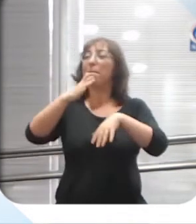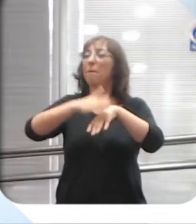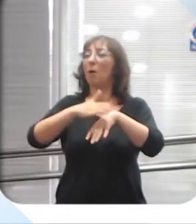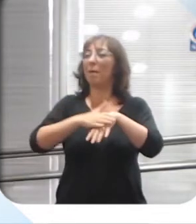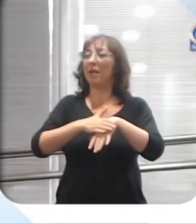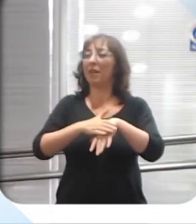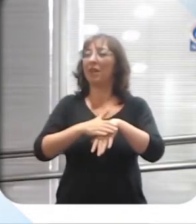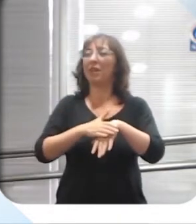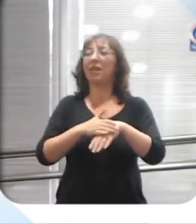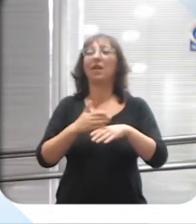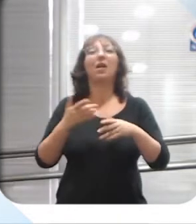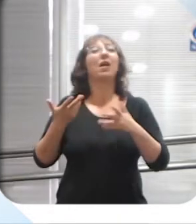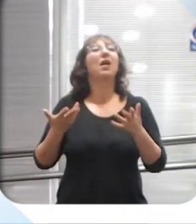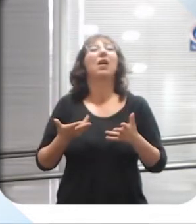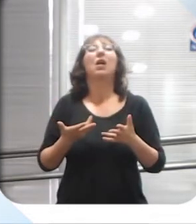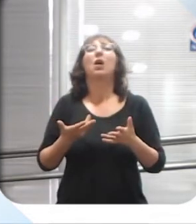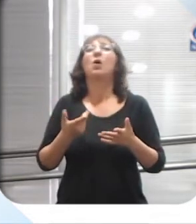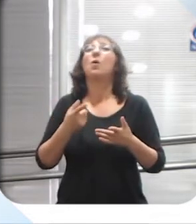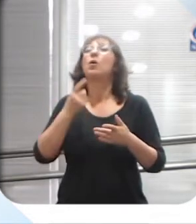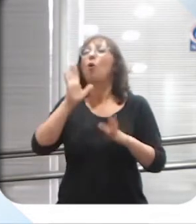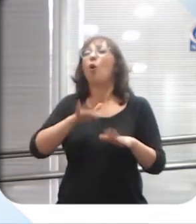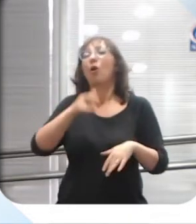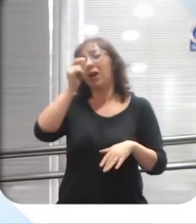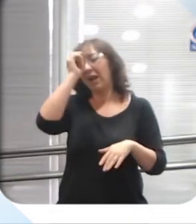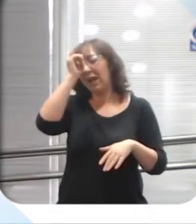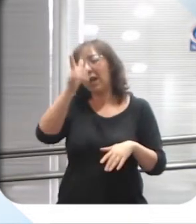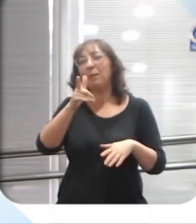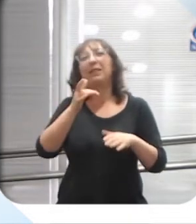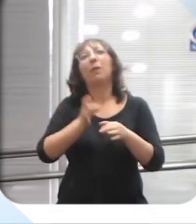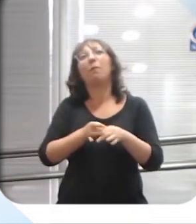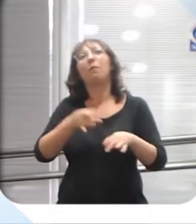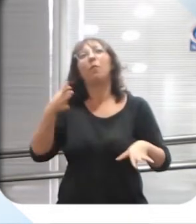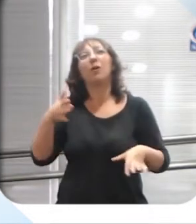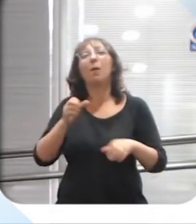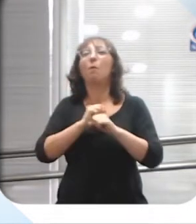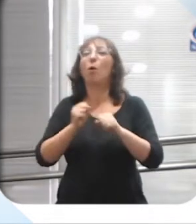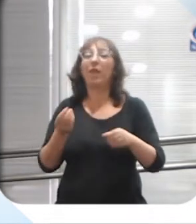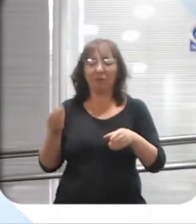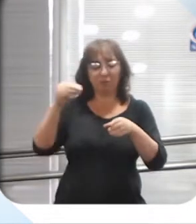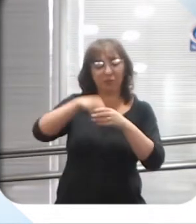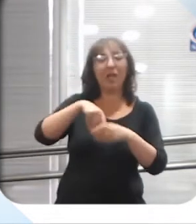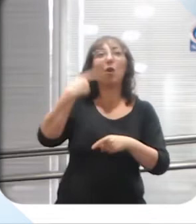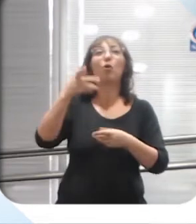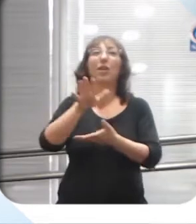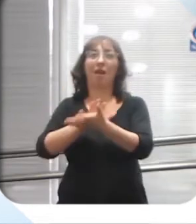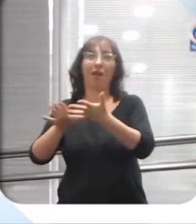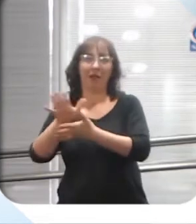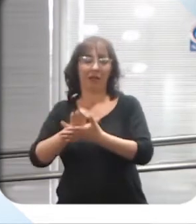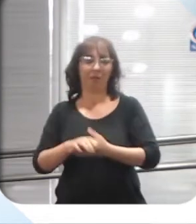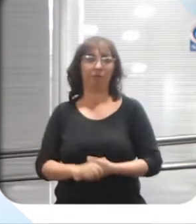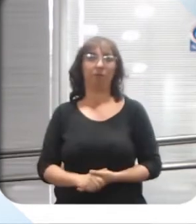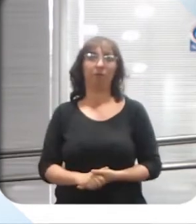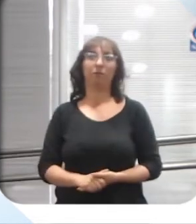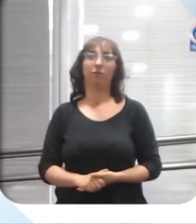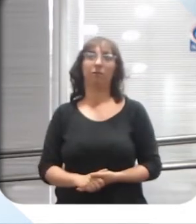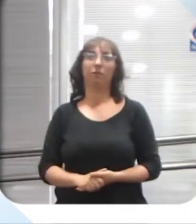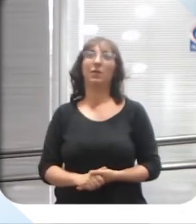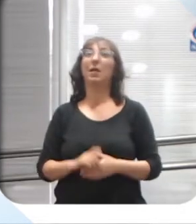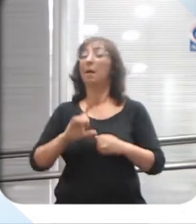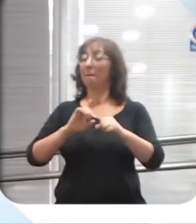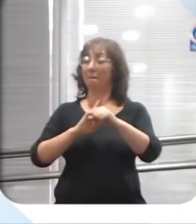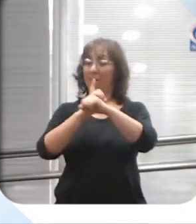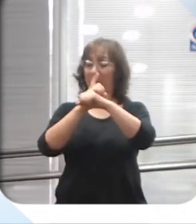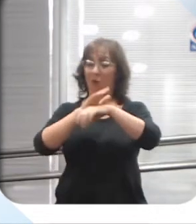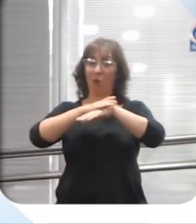sino como ciudadanos y con la capacidad como profesionales de poder incidir en otras áreas. Y con el